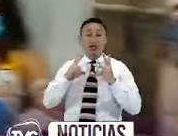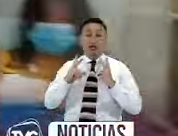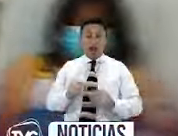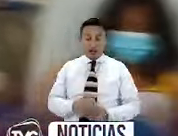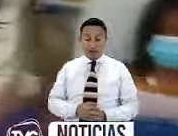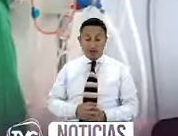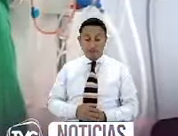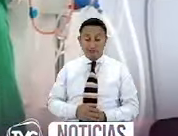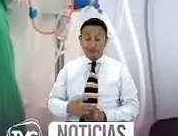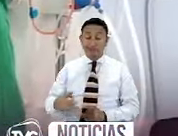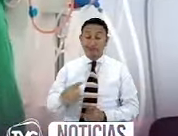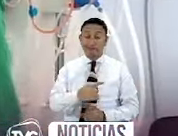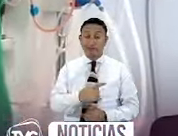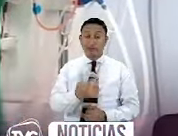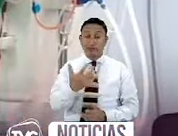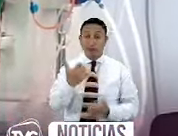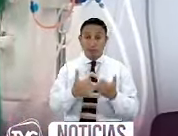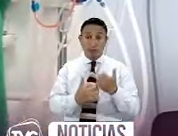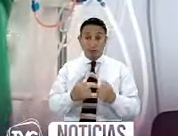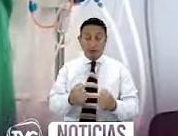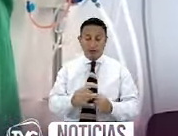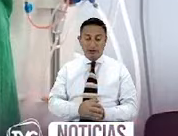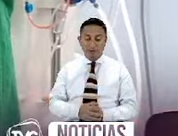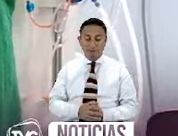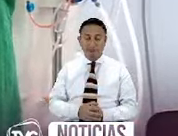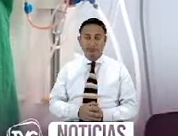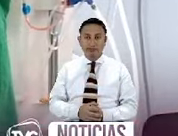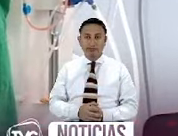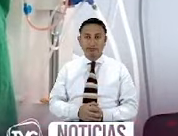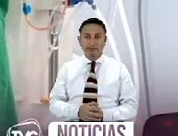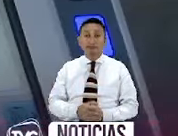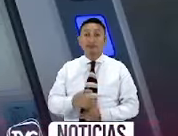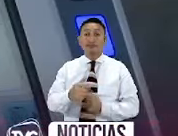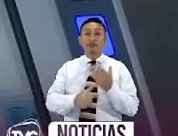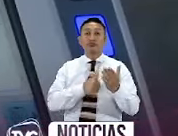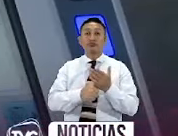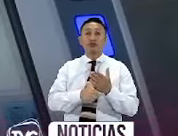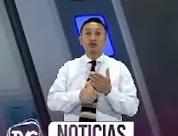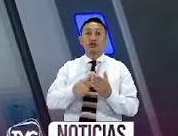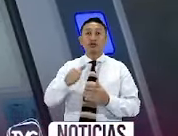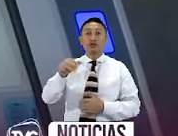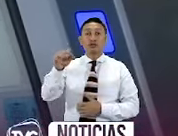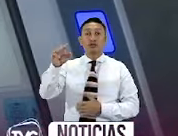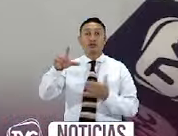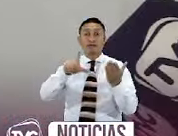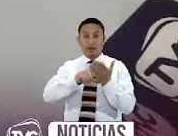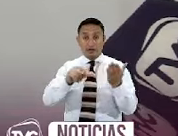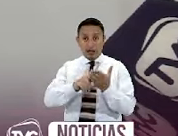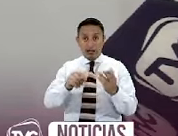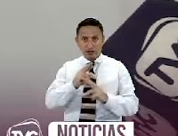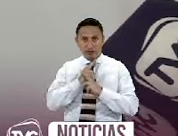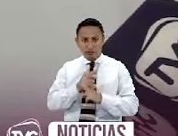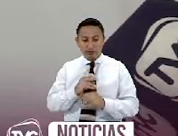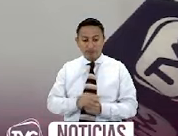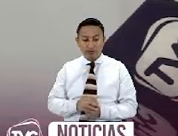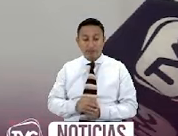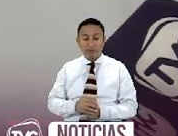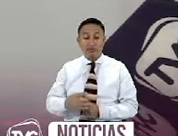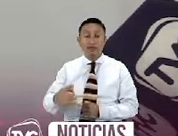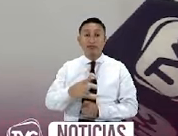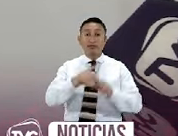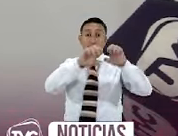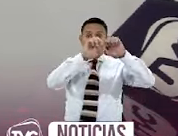situación no da más y la cartera de Estado que debería responder también es el Ministerio de Finanzas. Los proveedores ya no quieren